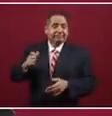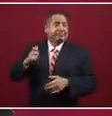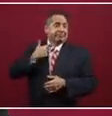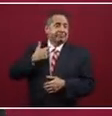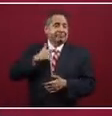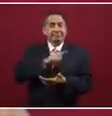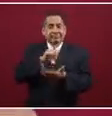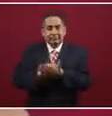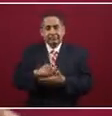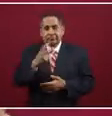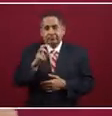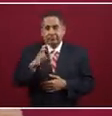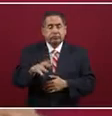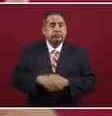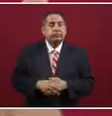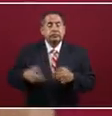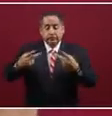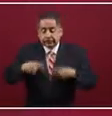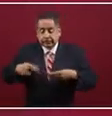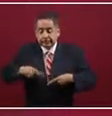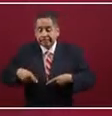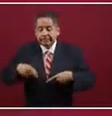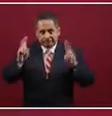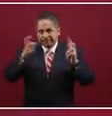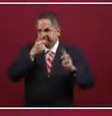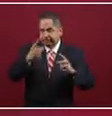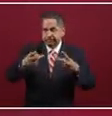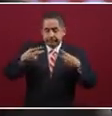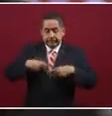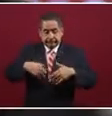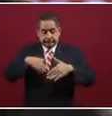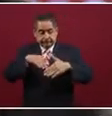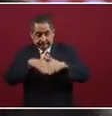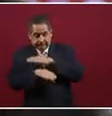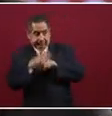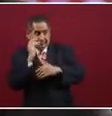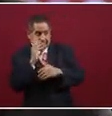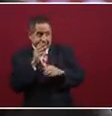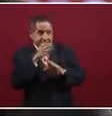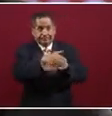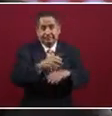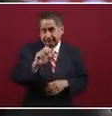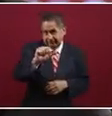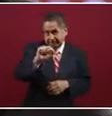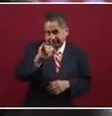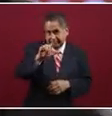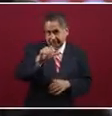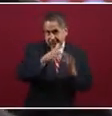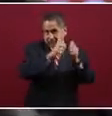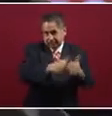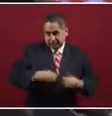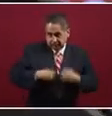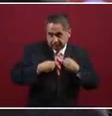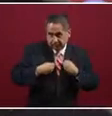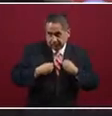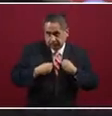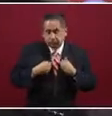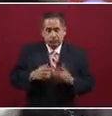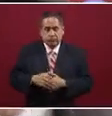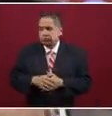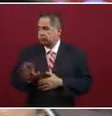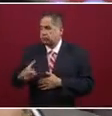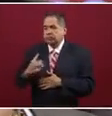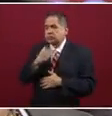ley? Persona que esté buscando o esté solicitando asilo de mi lado, ellos dicen que están